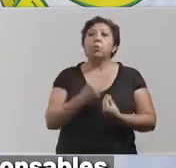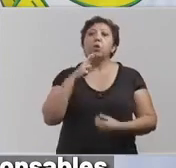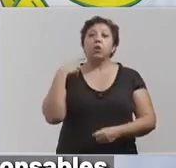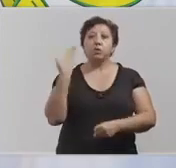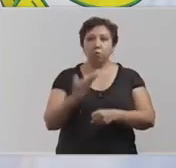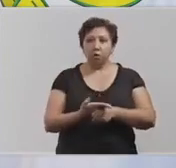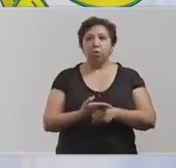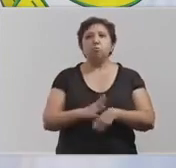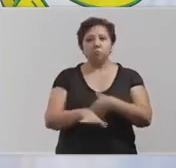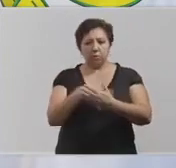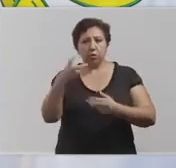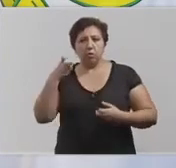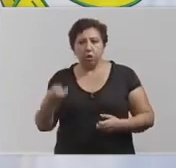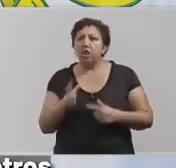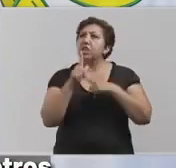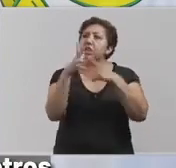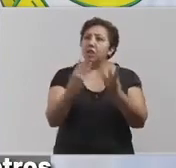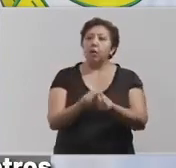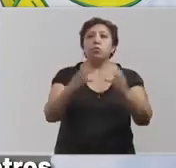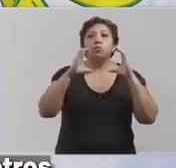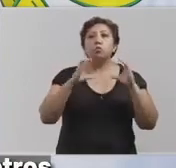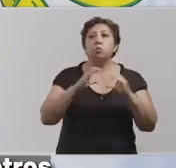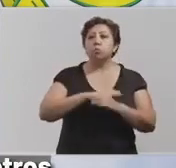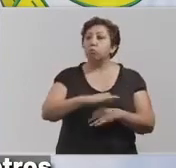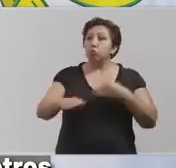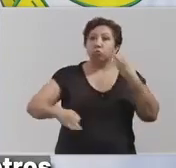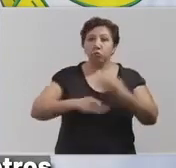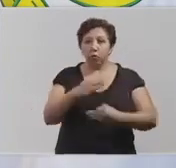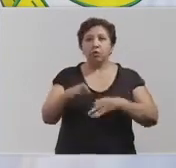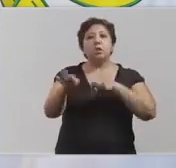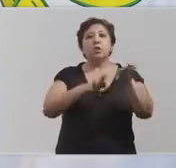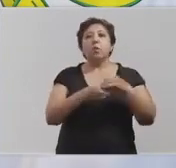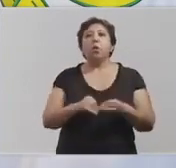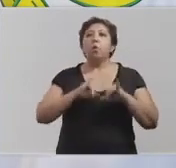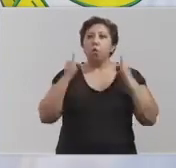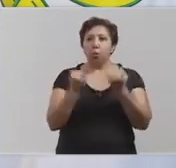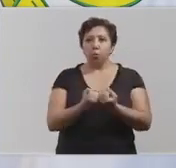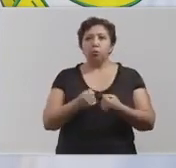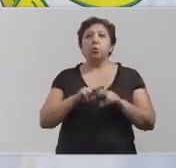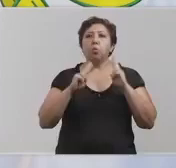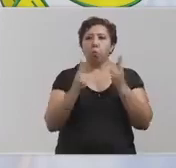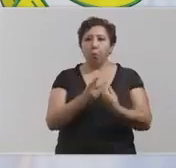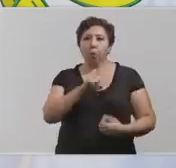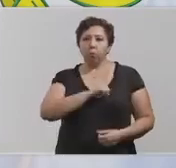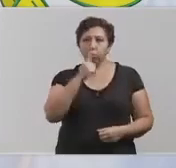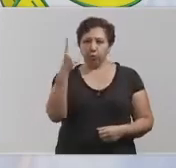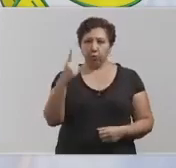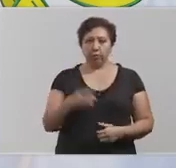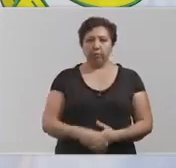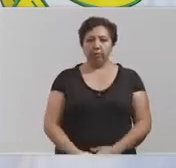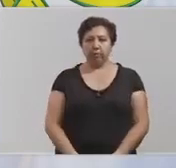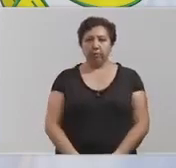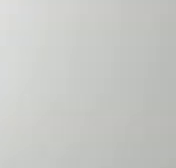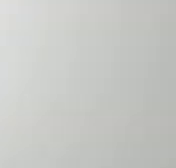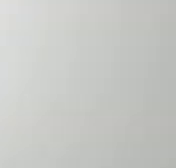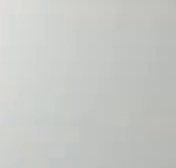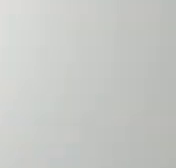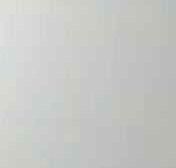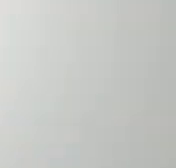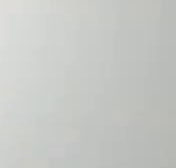somos responsables saldremos adelante. Sigamos cuidándonos los unos a los otros y trabajando juntos, unidos, como uno solo.